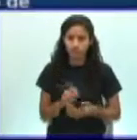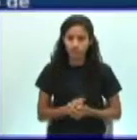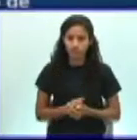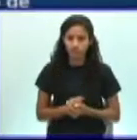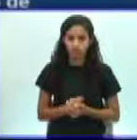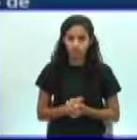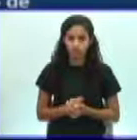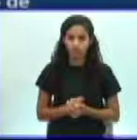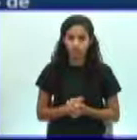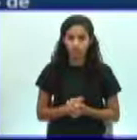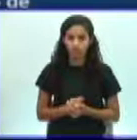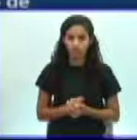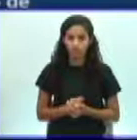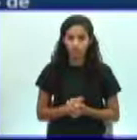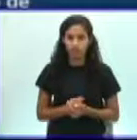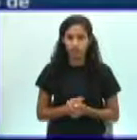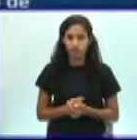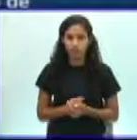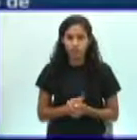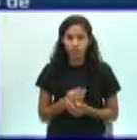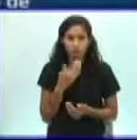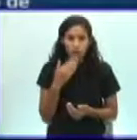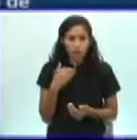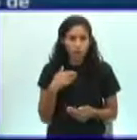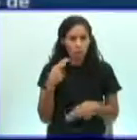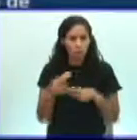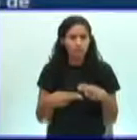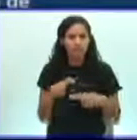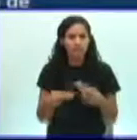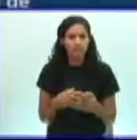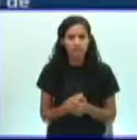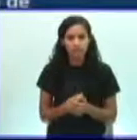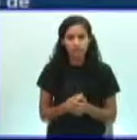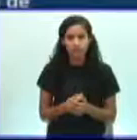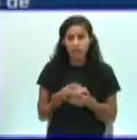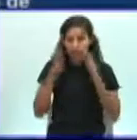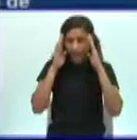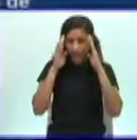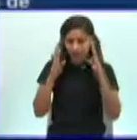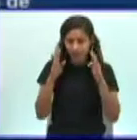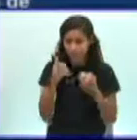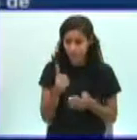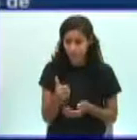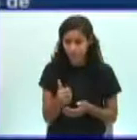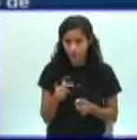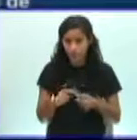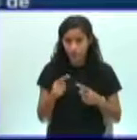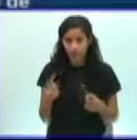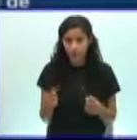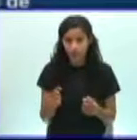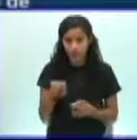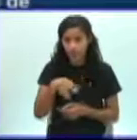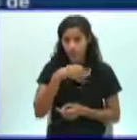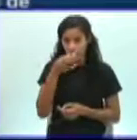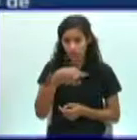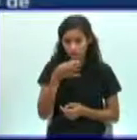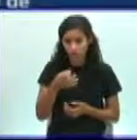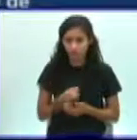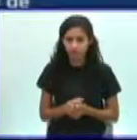televisivas. ¿Cómo proceder? Presten mucha atención a la